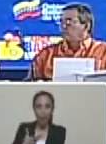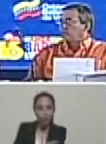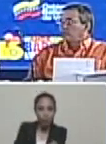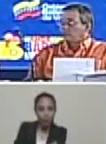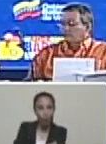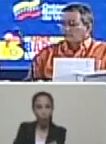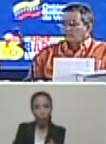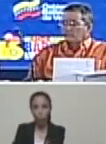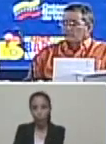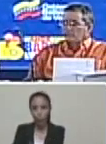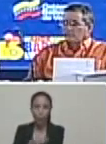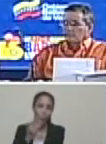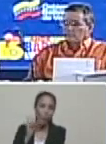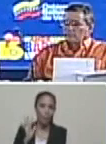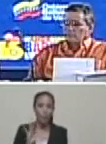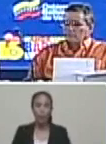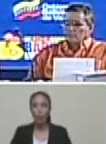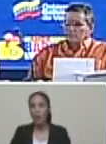radiografía,